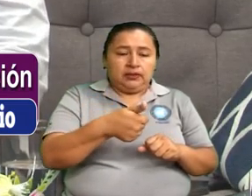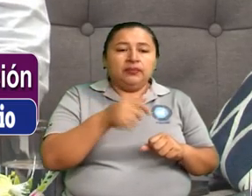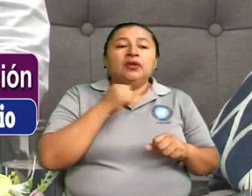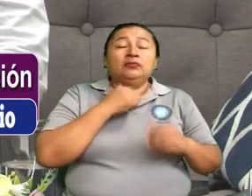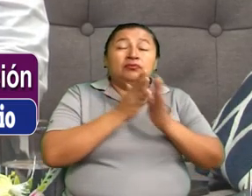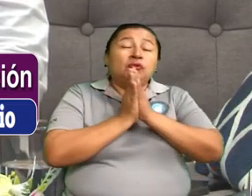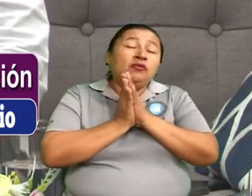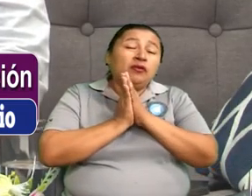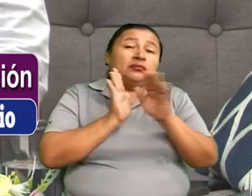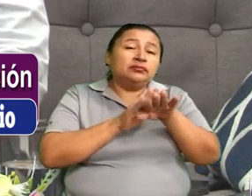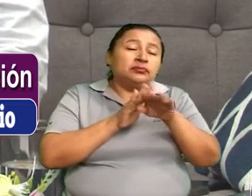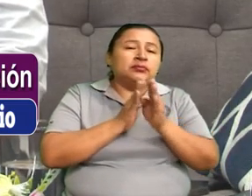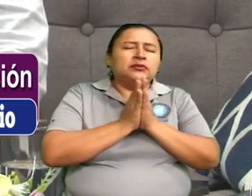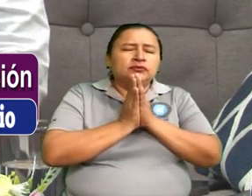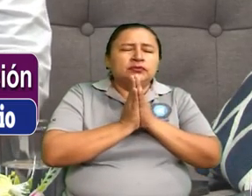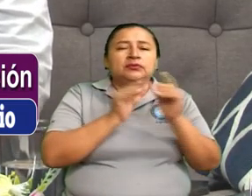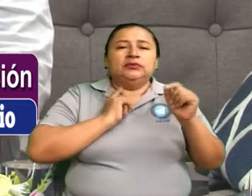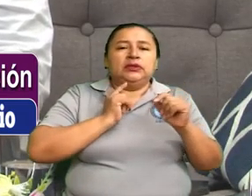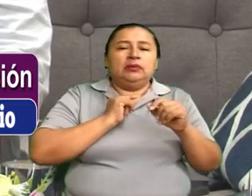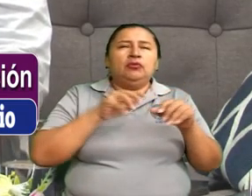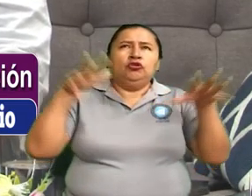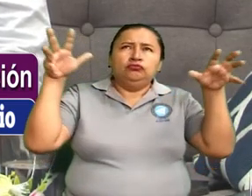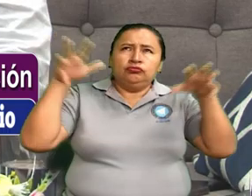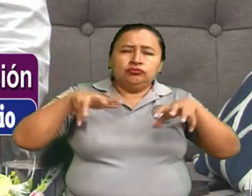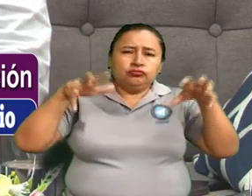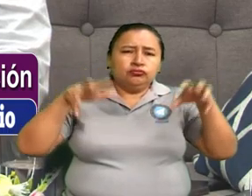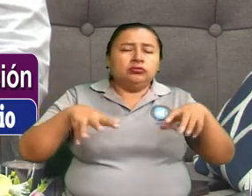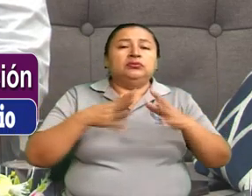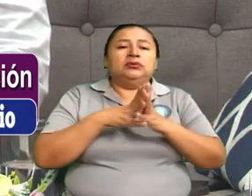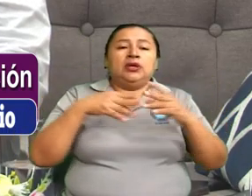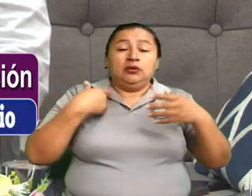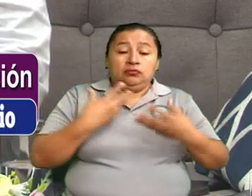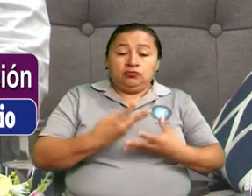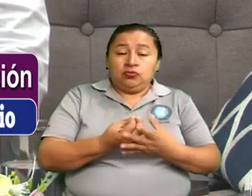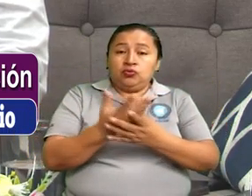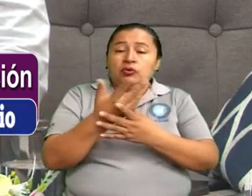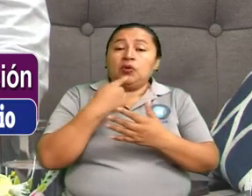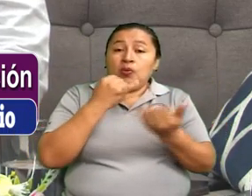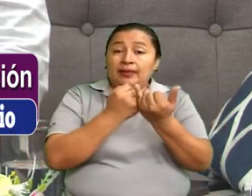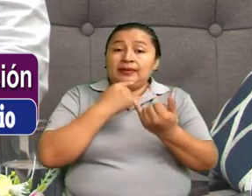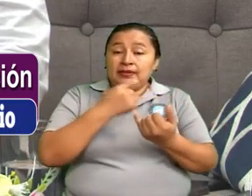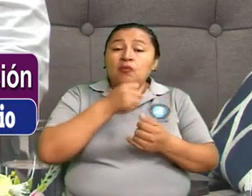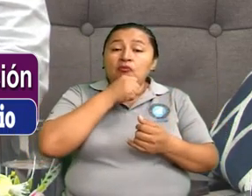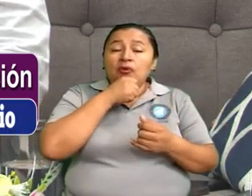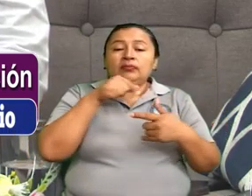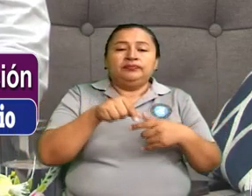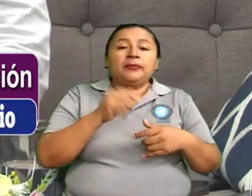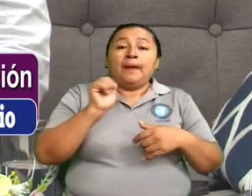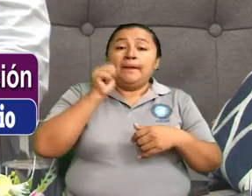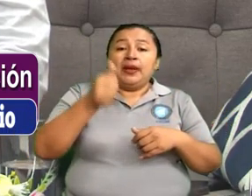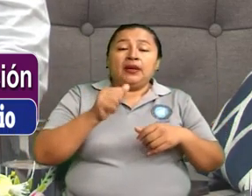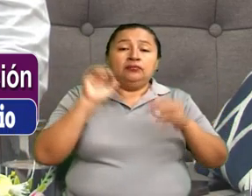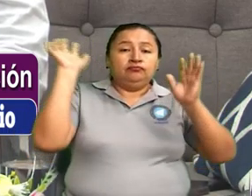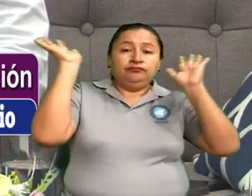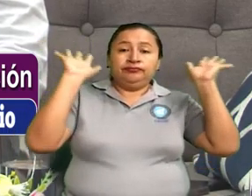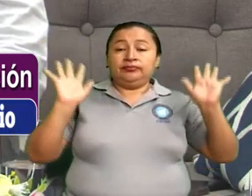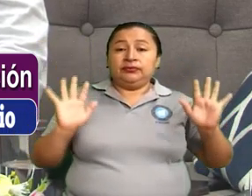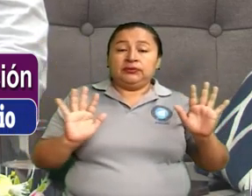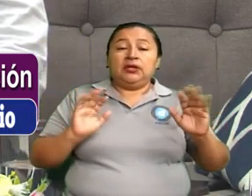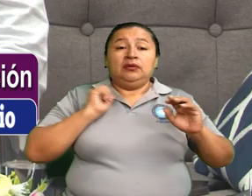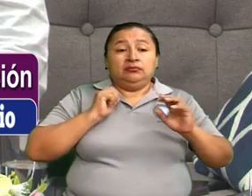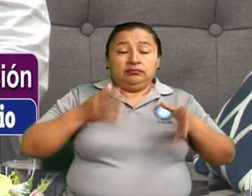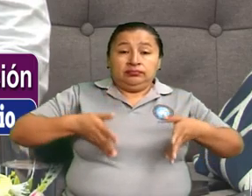pidiendo el favor, ¿verdad?, de que tengamos un invierno de cosecha, como decían nuestros abuelos. Entonces, mañana tenemos el carnaval en la Avenida de Bolívar a